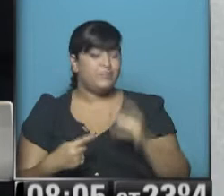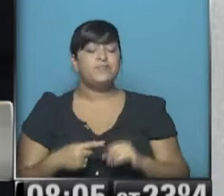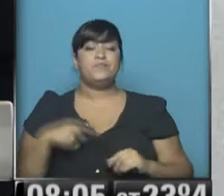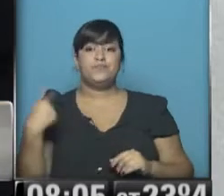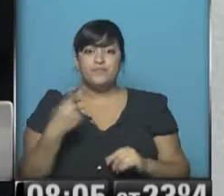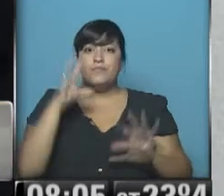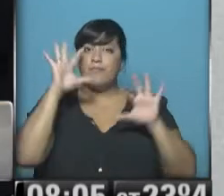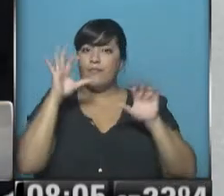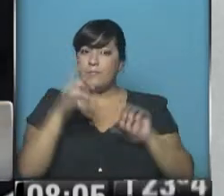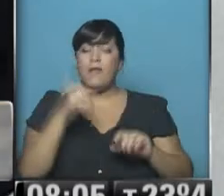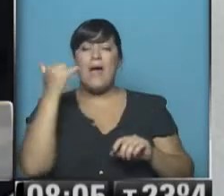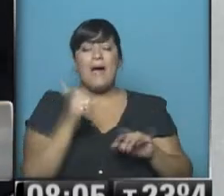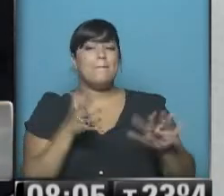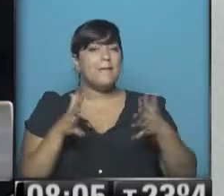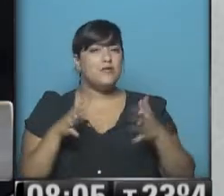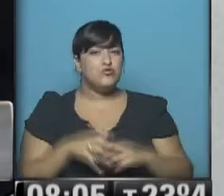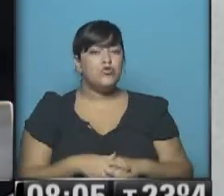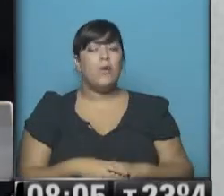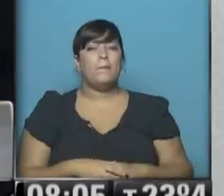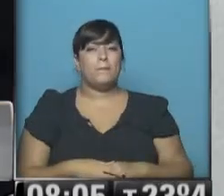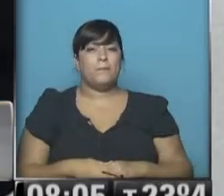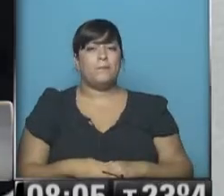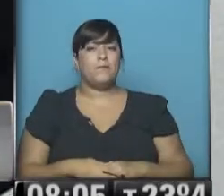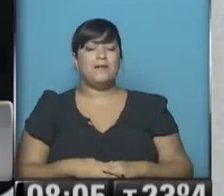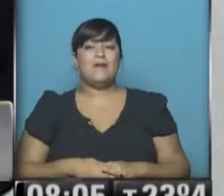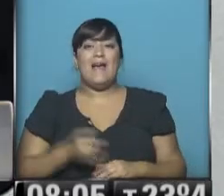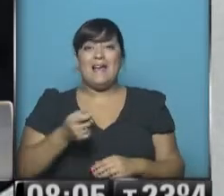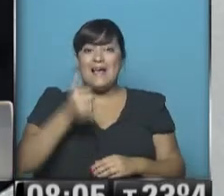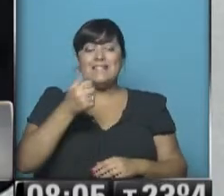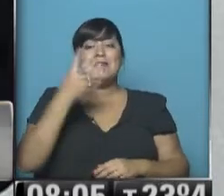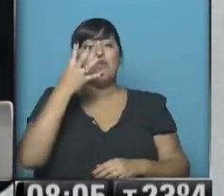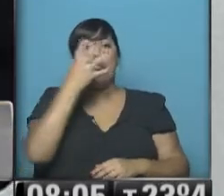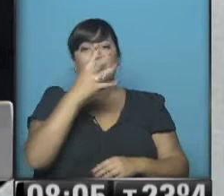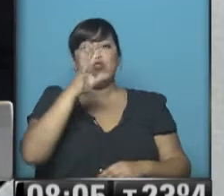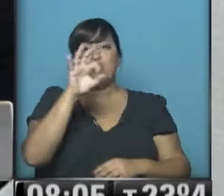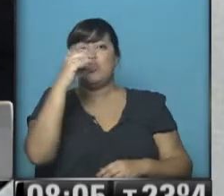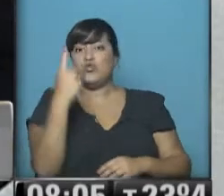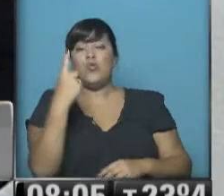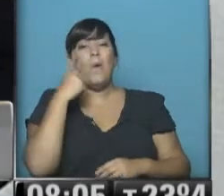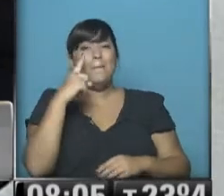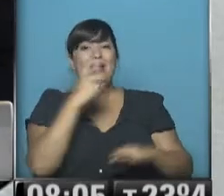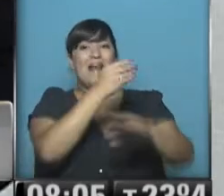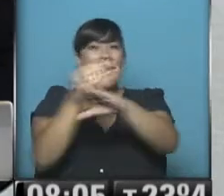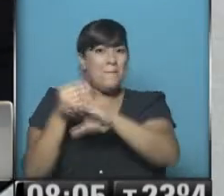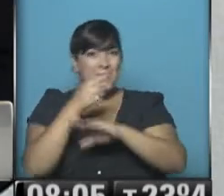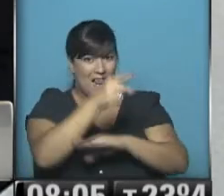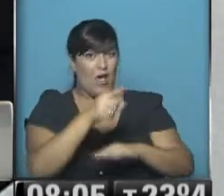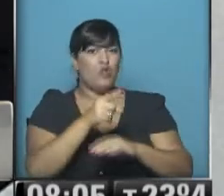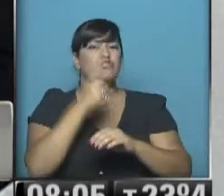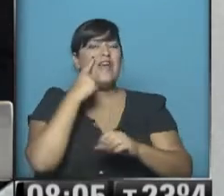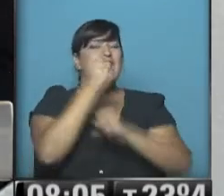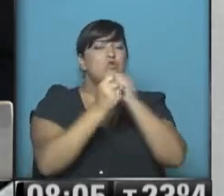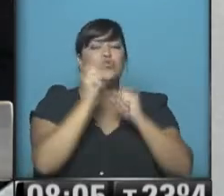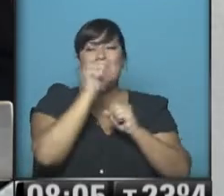tenemos aproximadamente más de 4 casi 400.000 empleos en la industria la construcción los datos